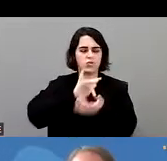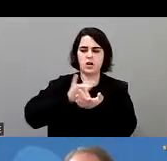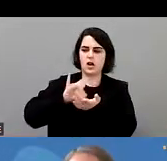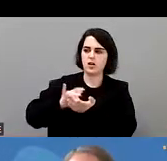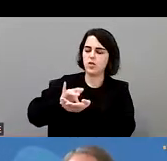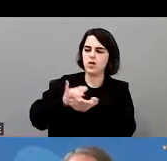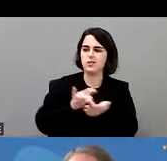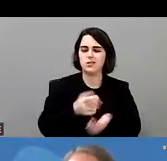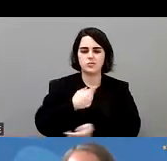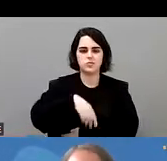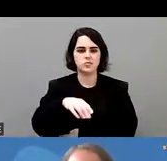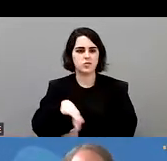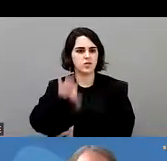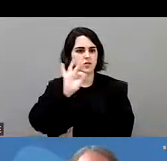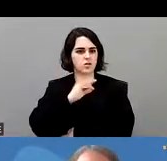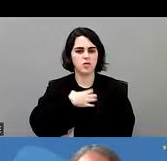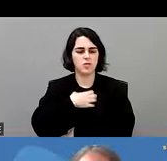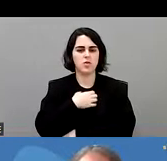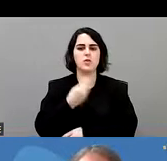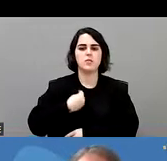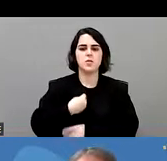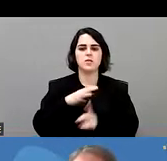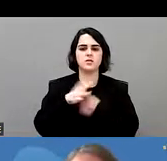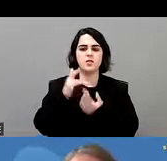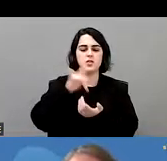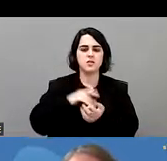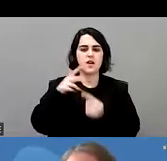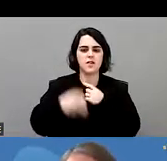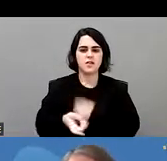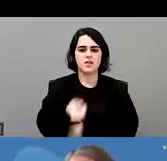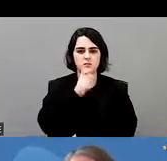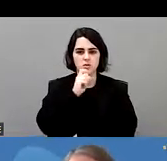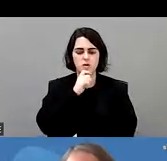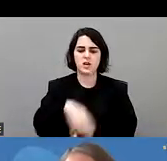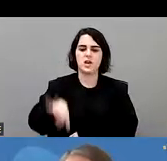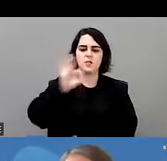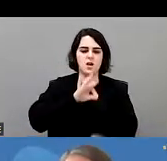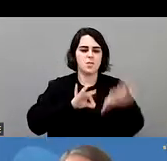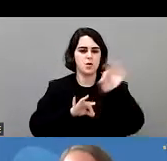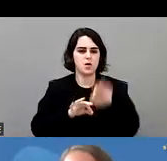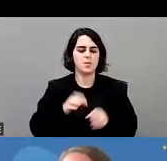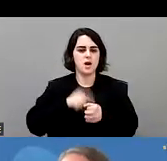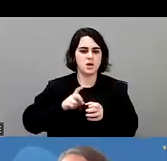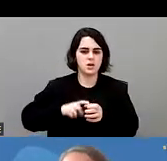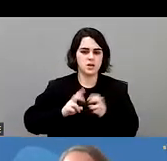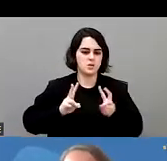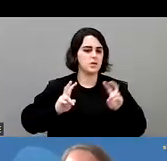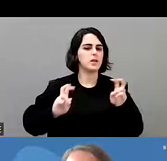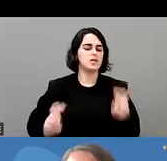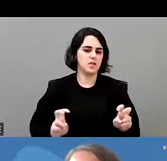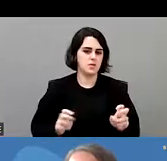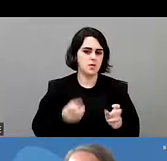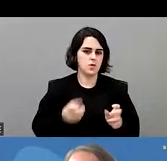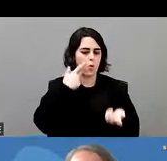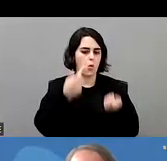podemos decidir, pues ¿cómo evitamos que esto ocurra? Decidiendo, eligiendo, participando desde el principio, tomando el